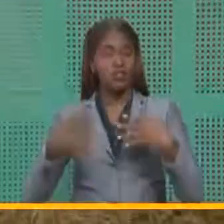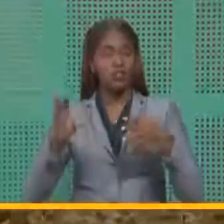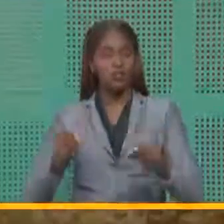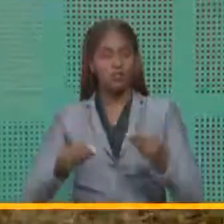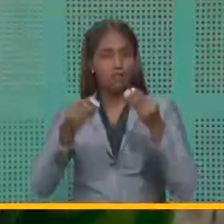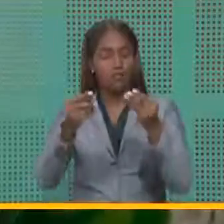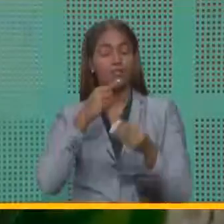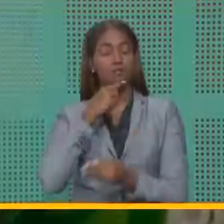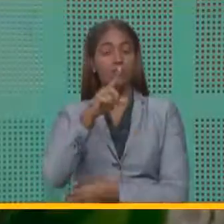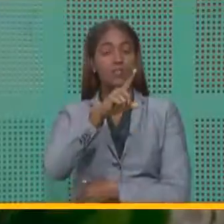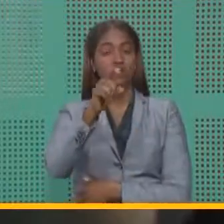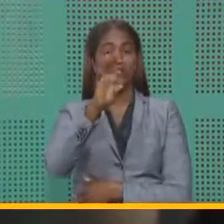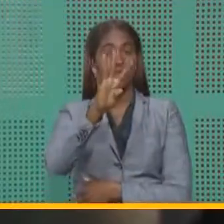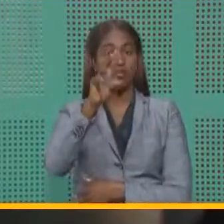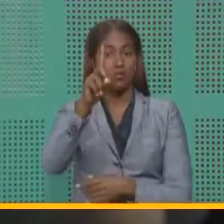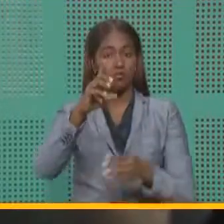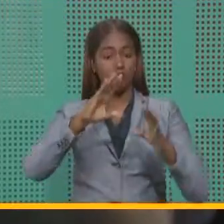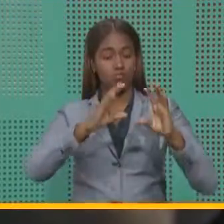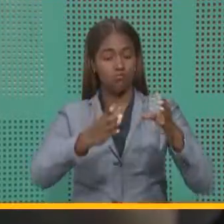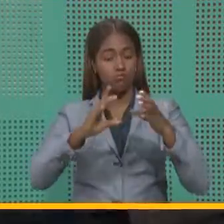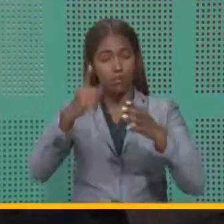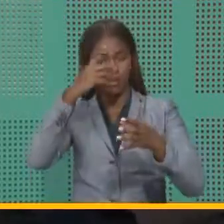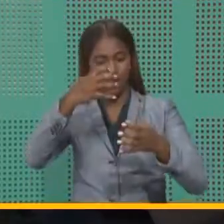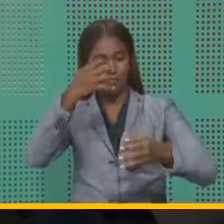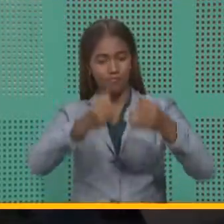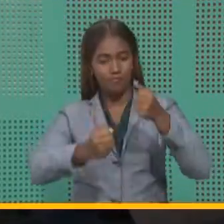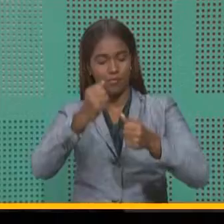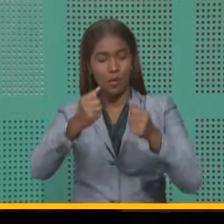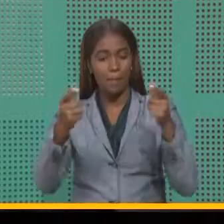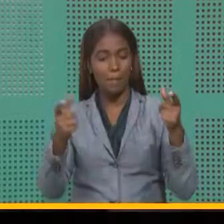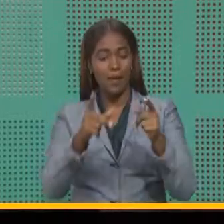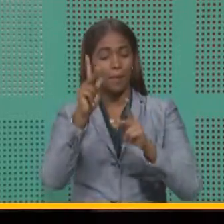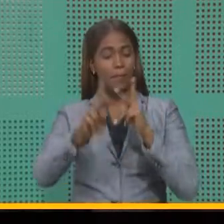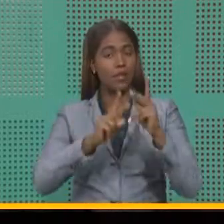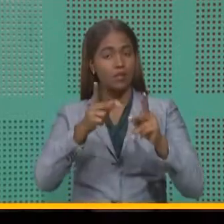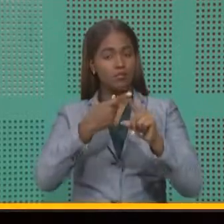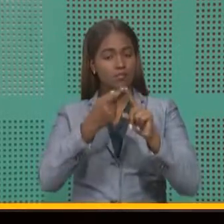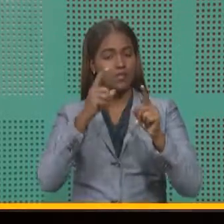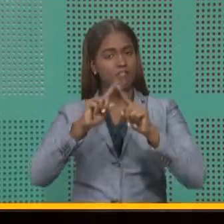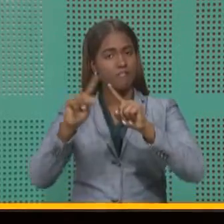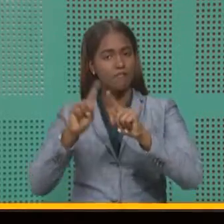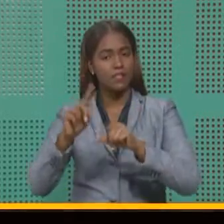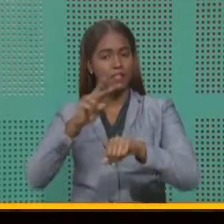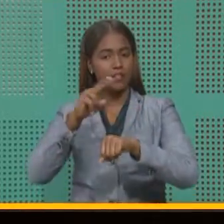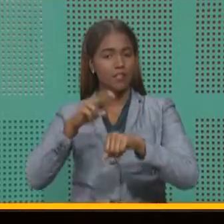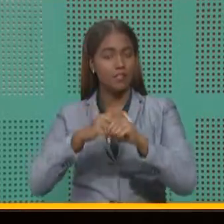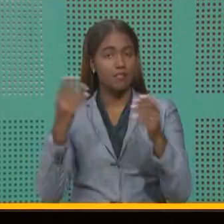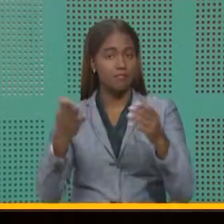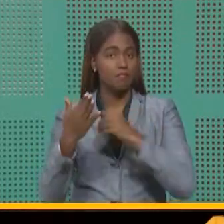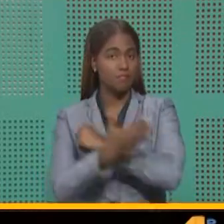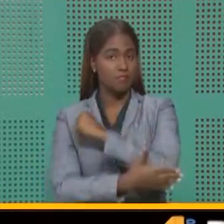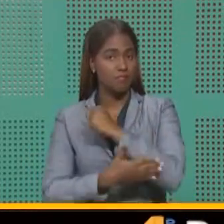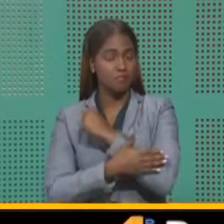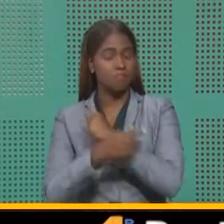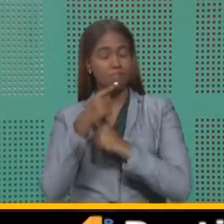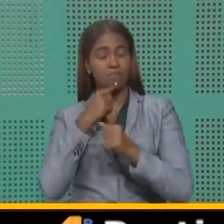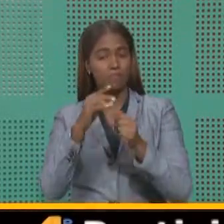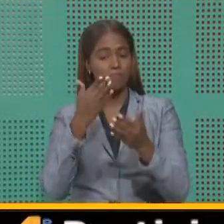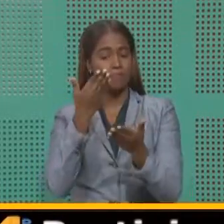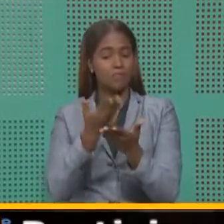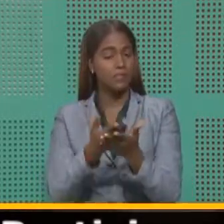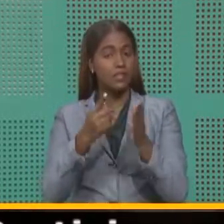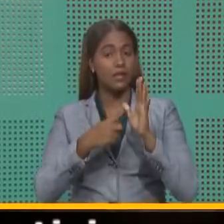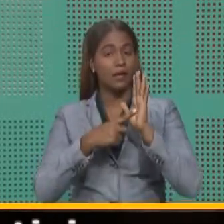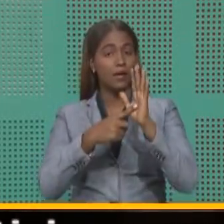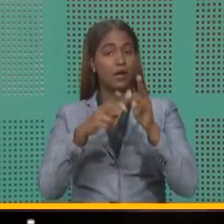unas 141 salas de ordeño a pequeños ganaderos de distintas regiones del país lo que representa